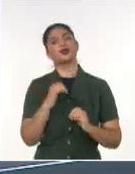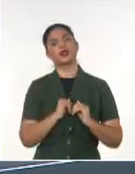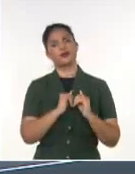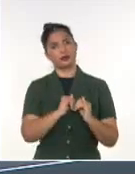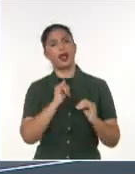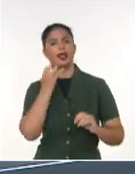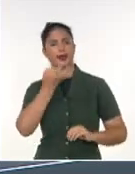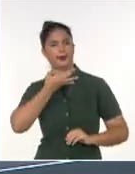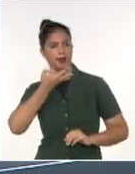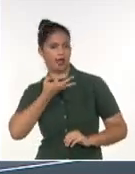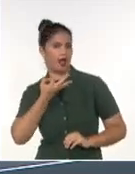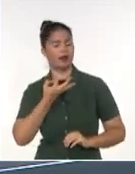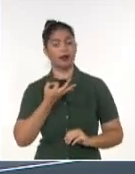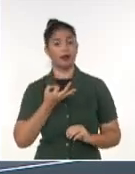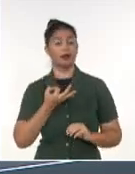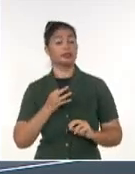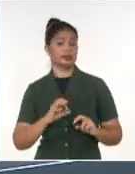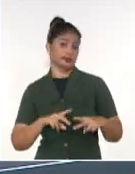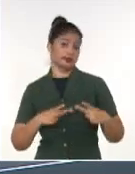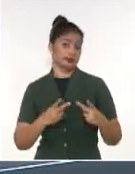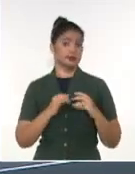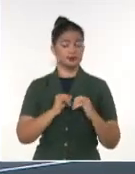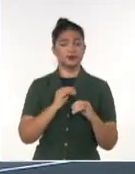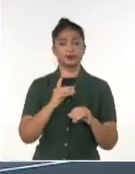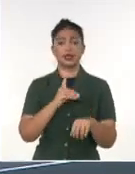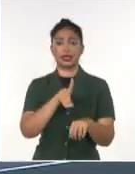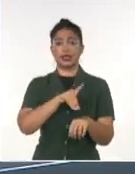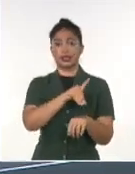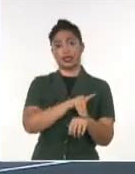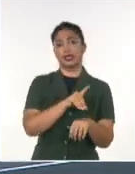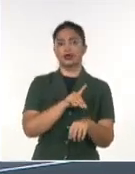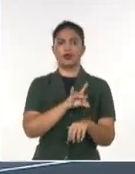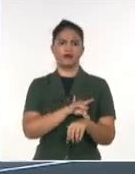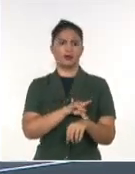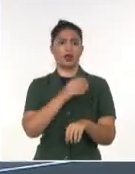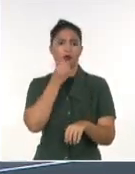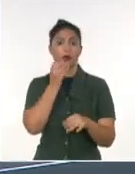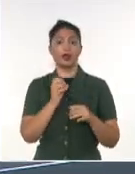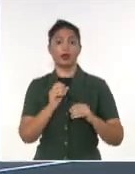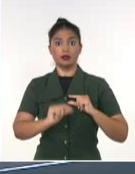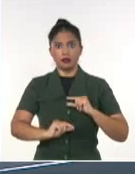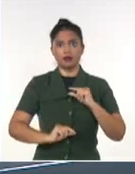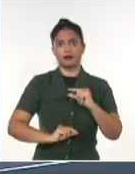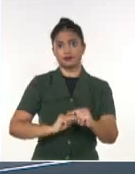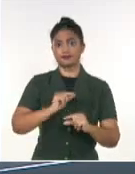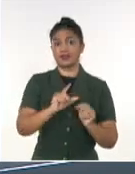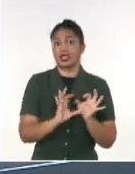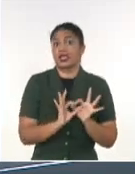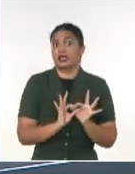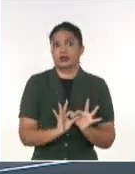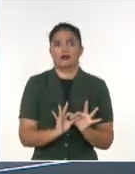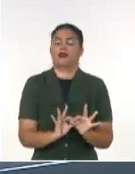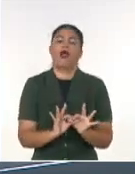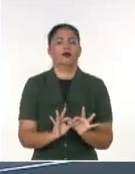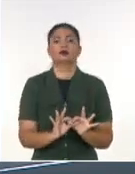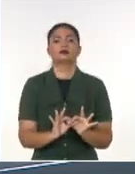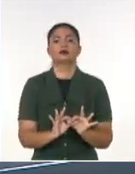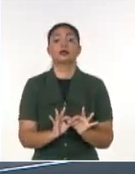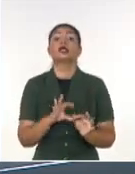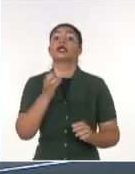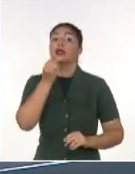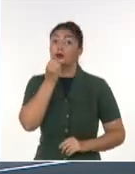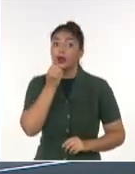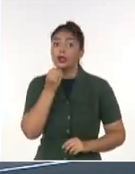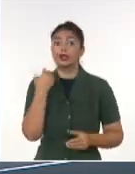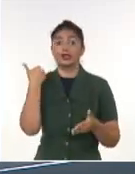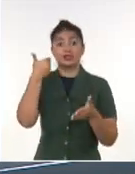dengue? Porque el dengue es una enfermedad que puede evolucionar a formas graves, a formas críticas, incluso a puertas fallecidas. Y